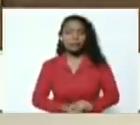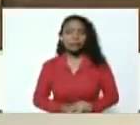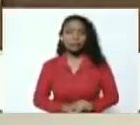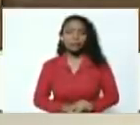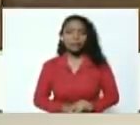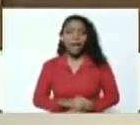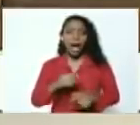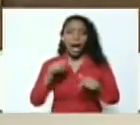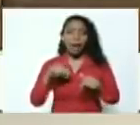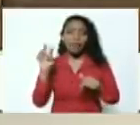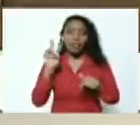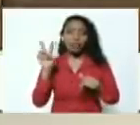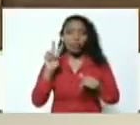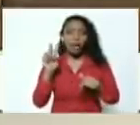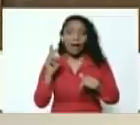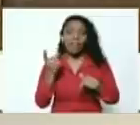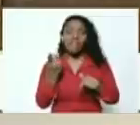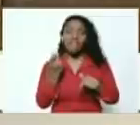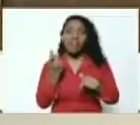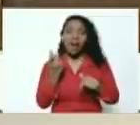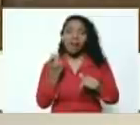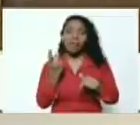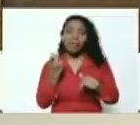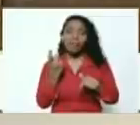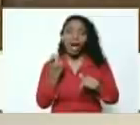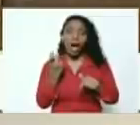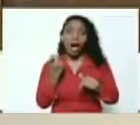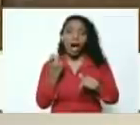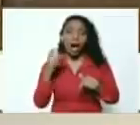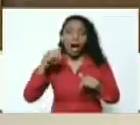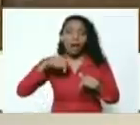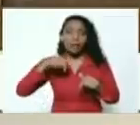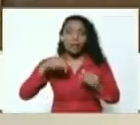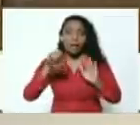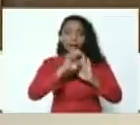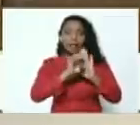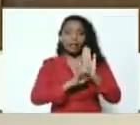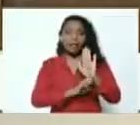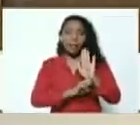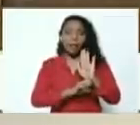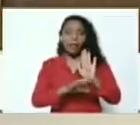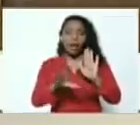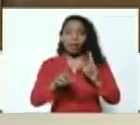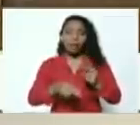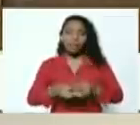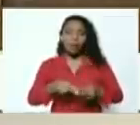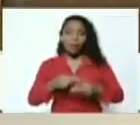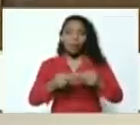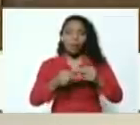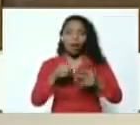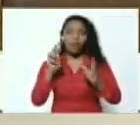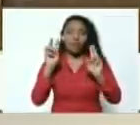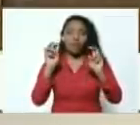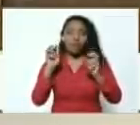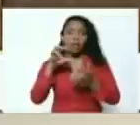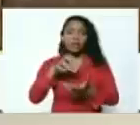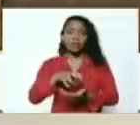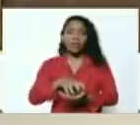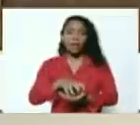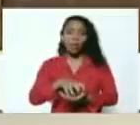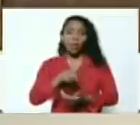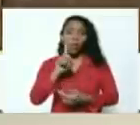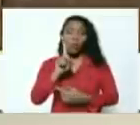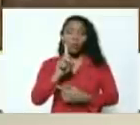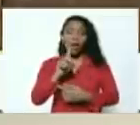En Venezuela hace falta, en esta etapa de la construcción del nuevo Estado,